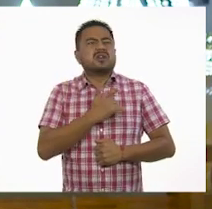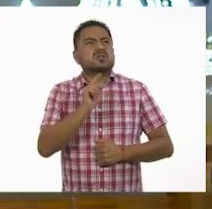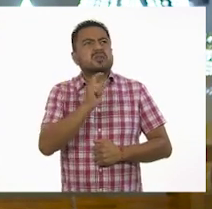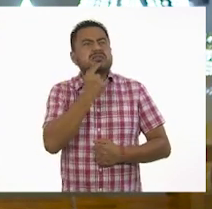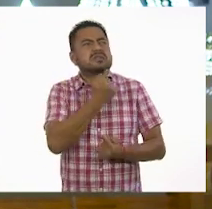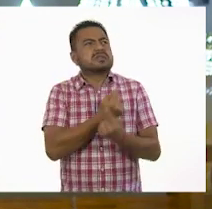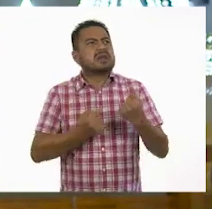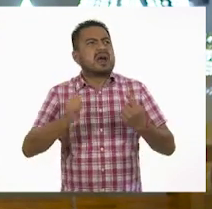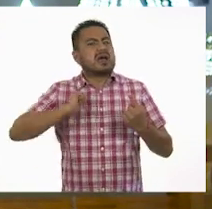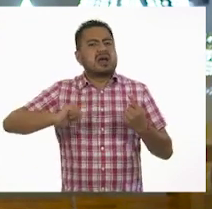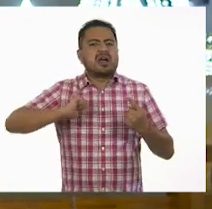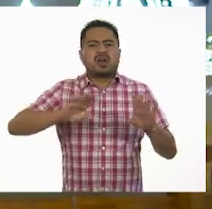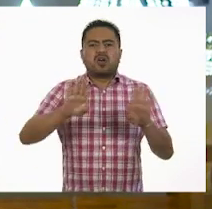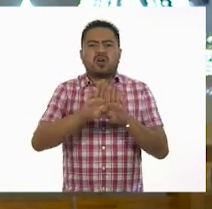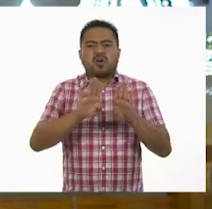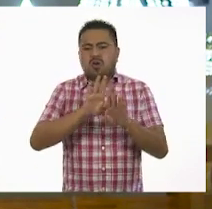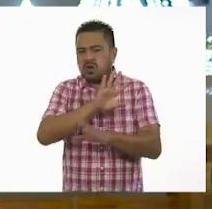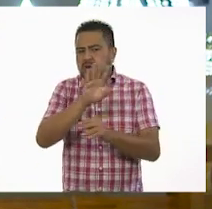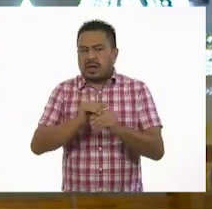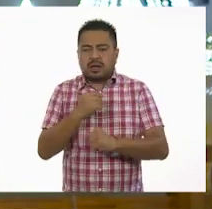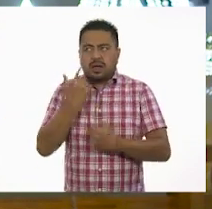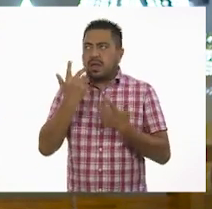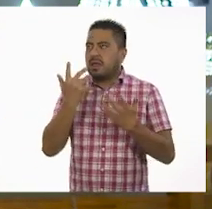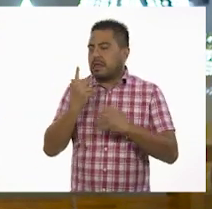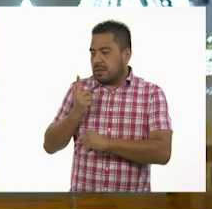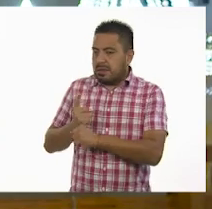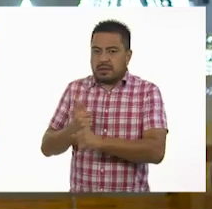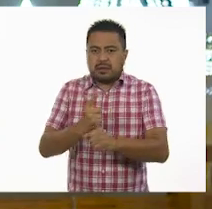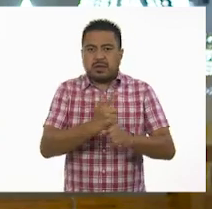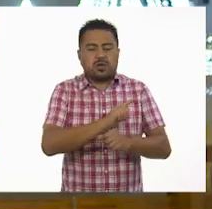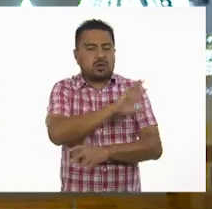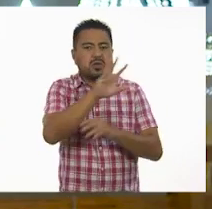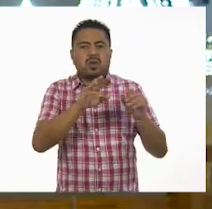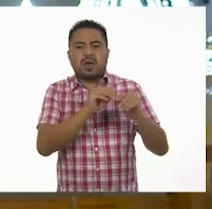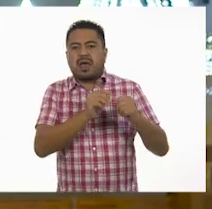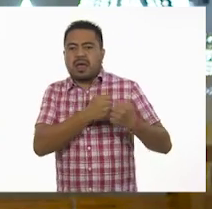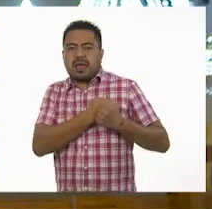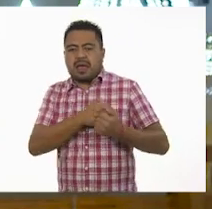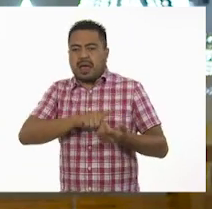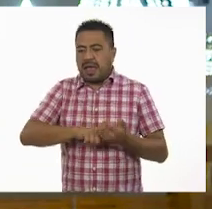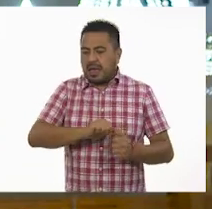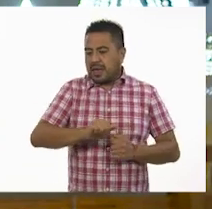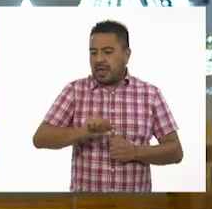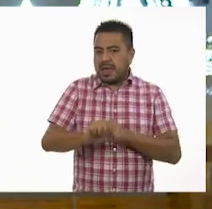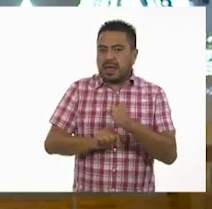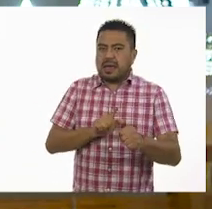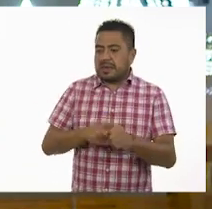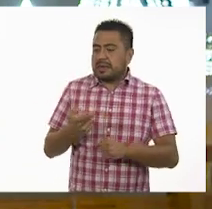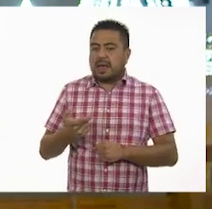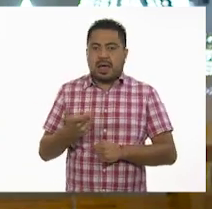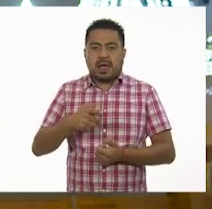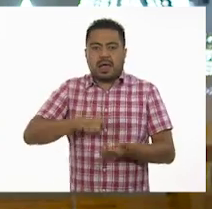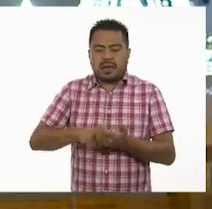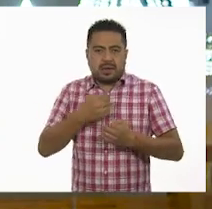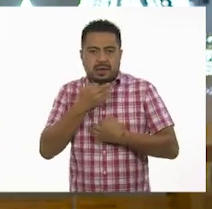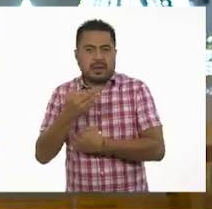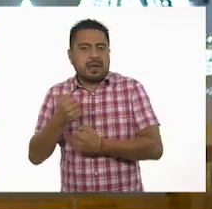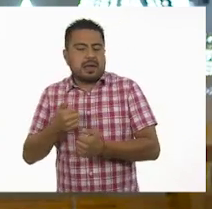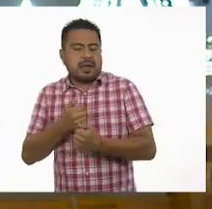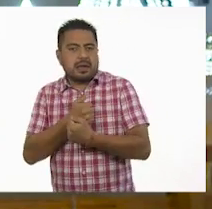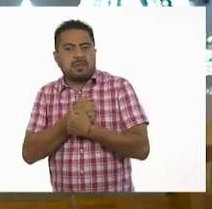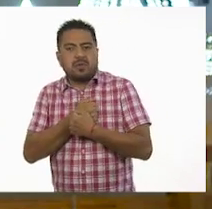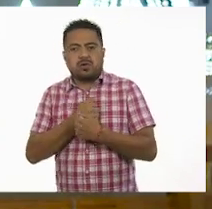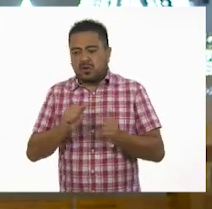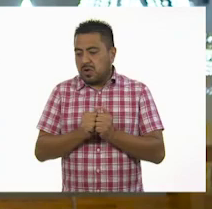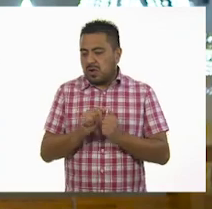niño y cómo todo lo quería descubrir y todo el amor que le tenía hacia los animales y que le tengo hacia los animales. Y